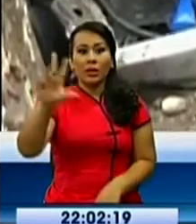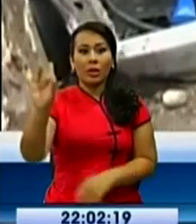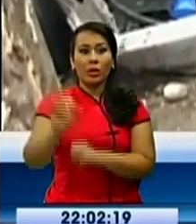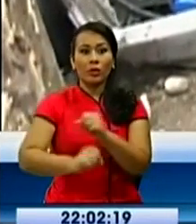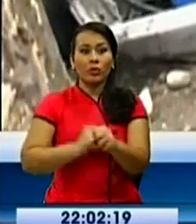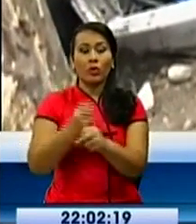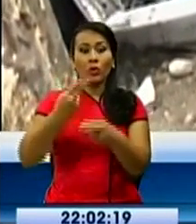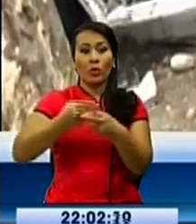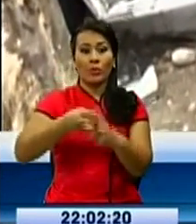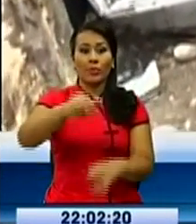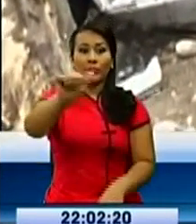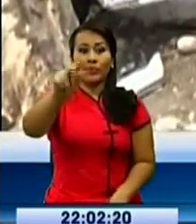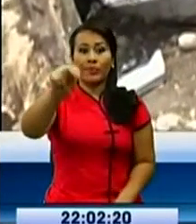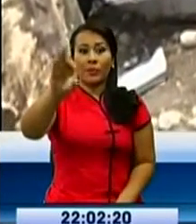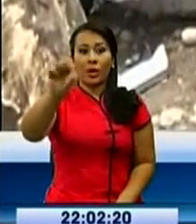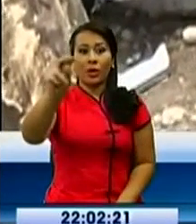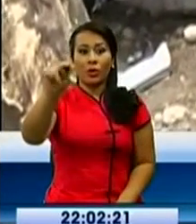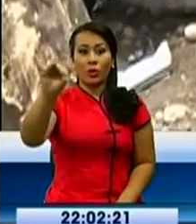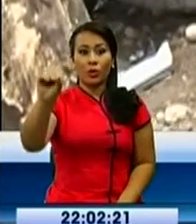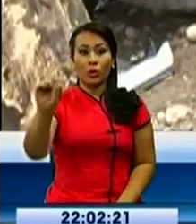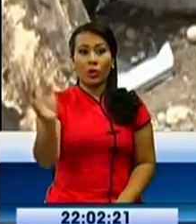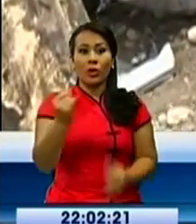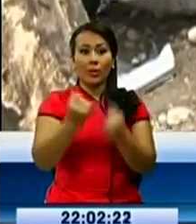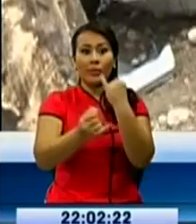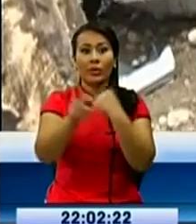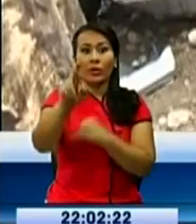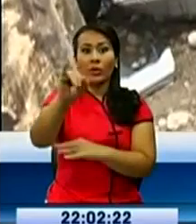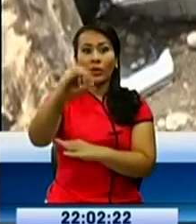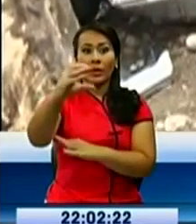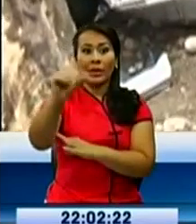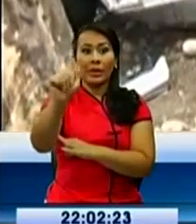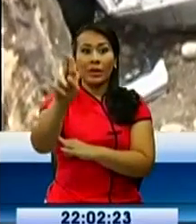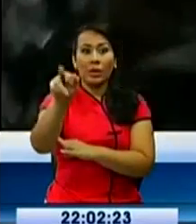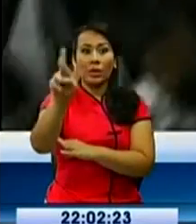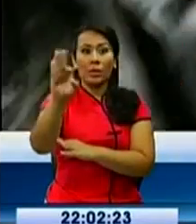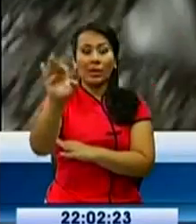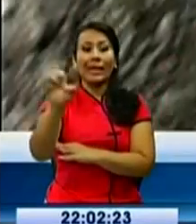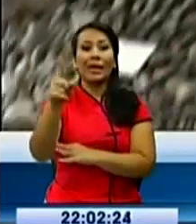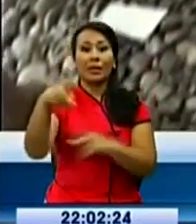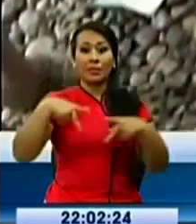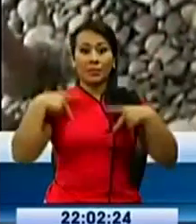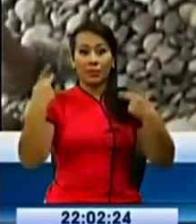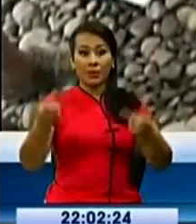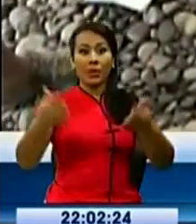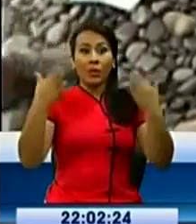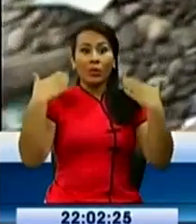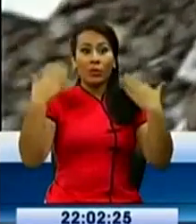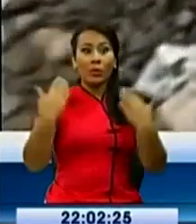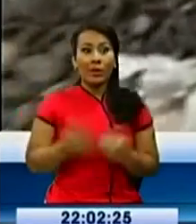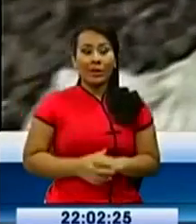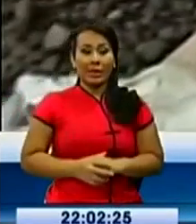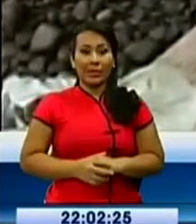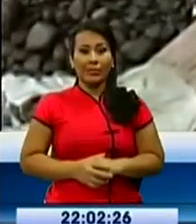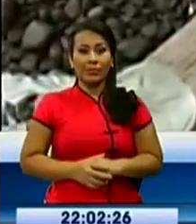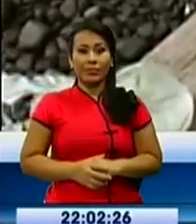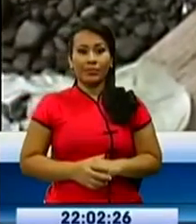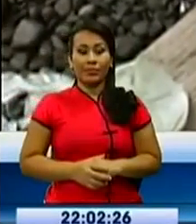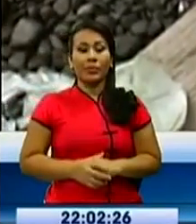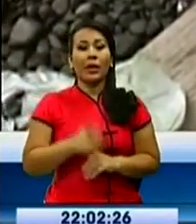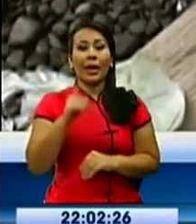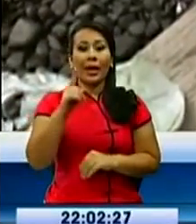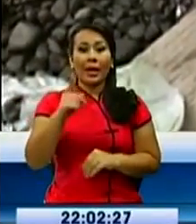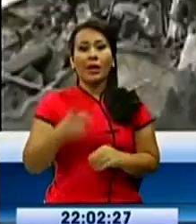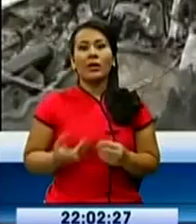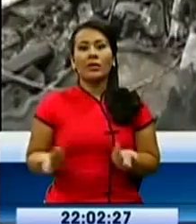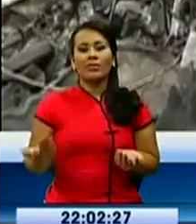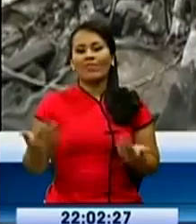quien se desempeñaba como visitador médico y residía en la ciudad de Guayaquil. Aparentemente ha sido un choque por alcance entre